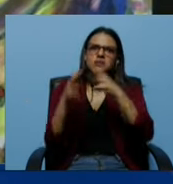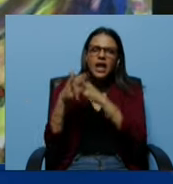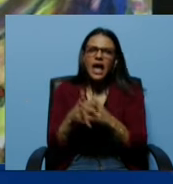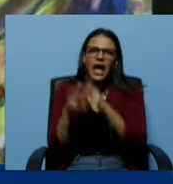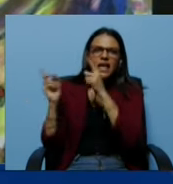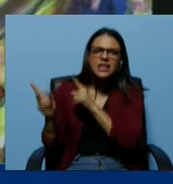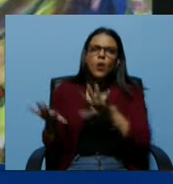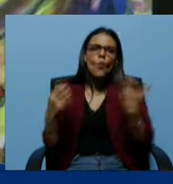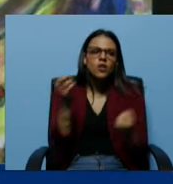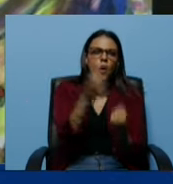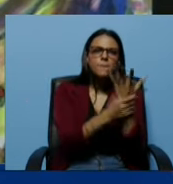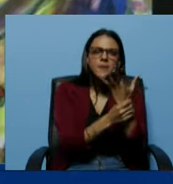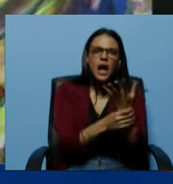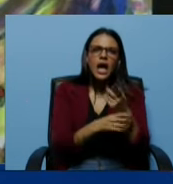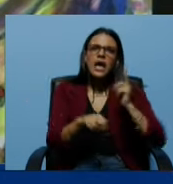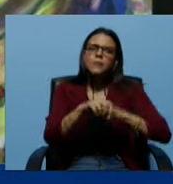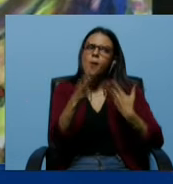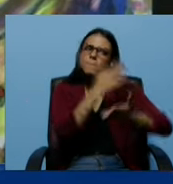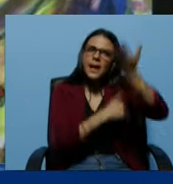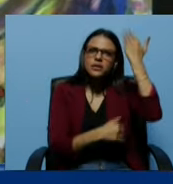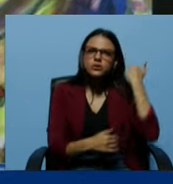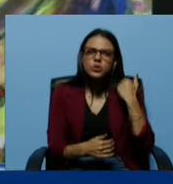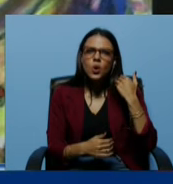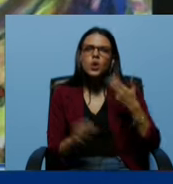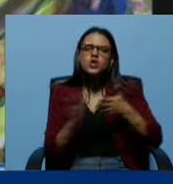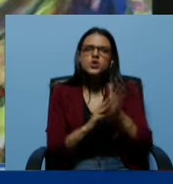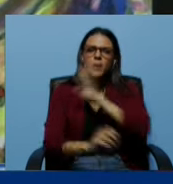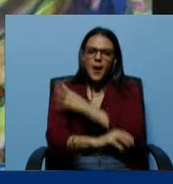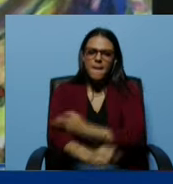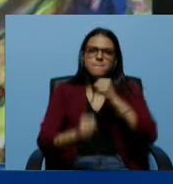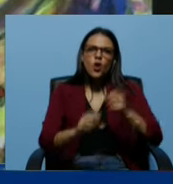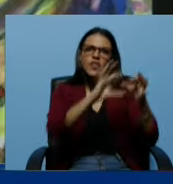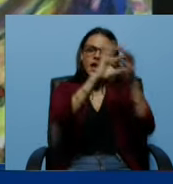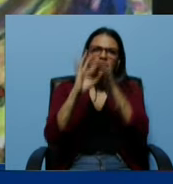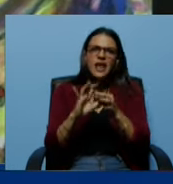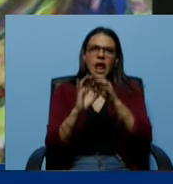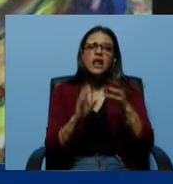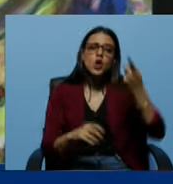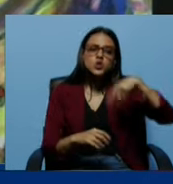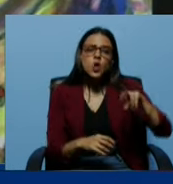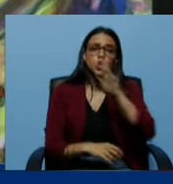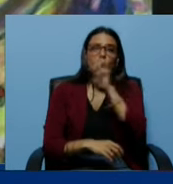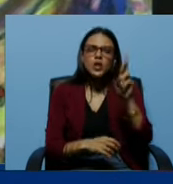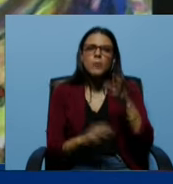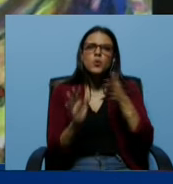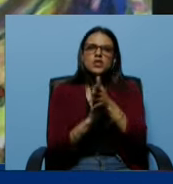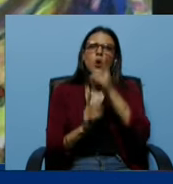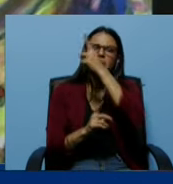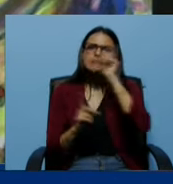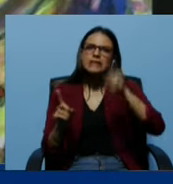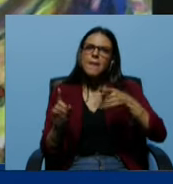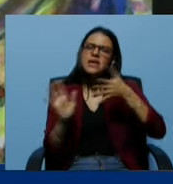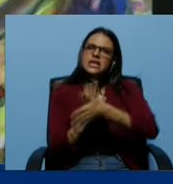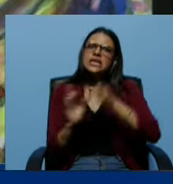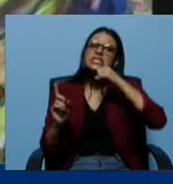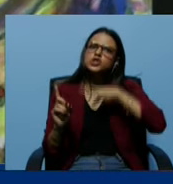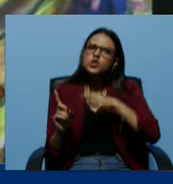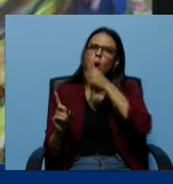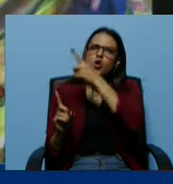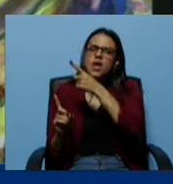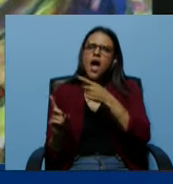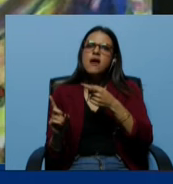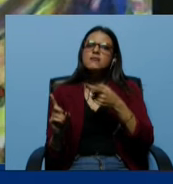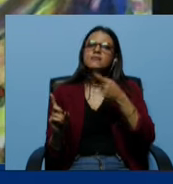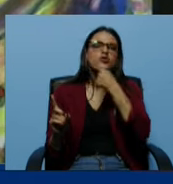cuando surgió en su momento el poder de la Unión de Repúblicas Socialistas Soviéticas. Y hace